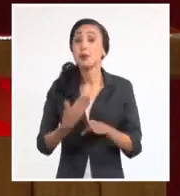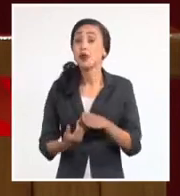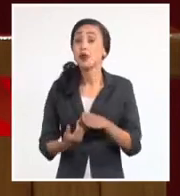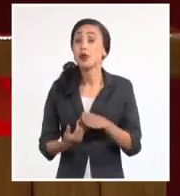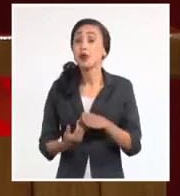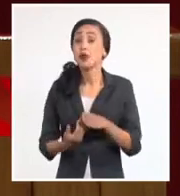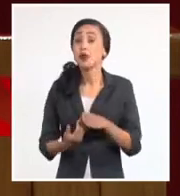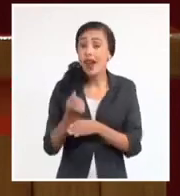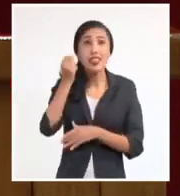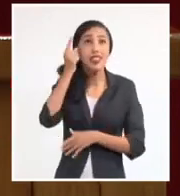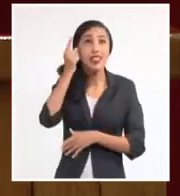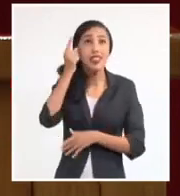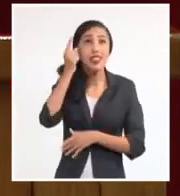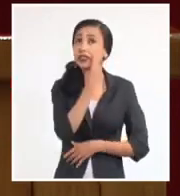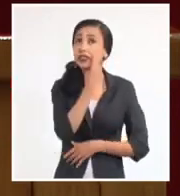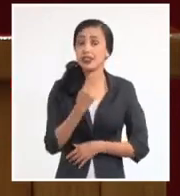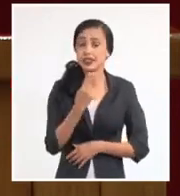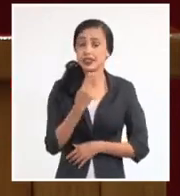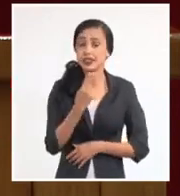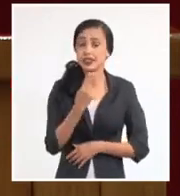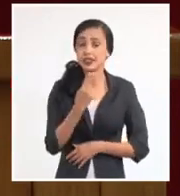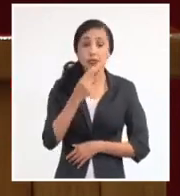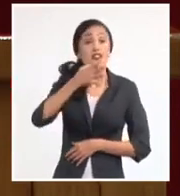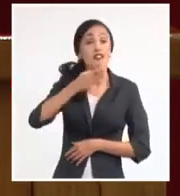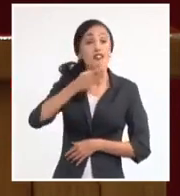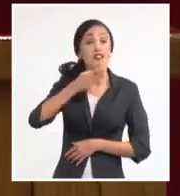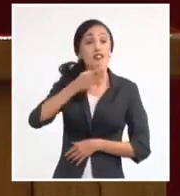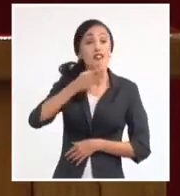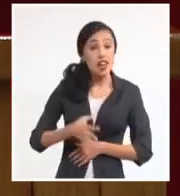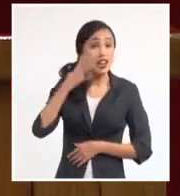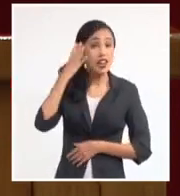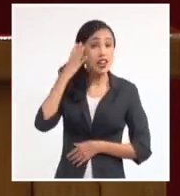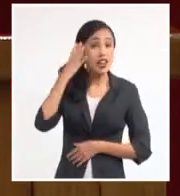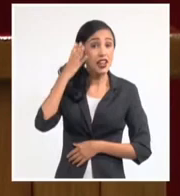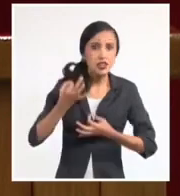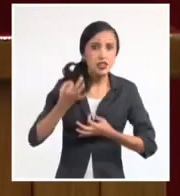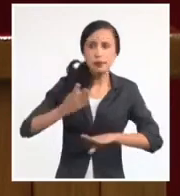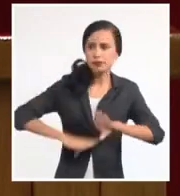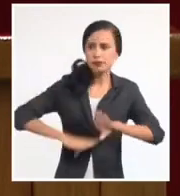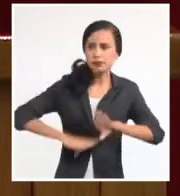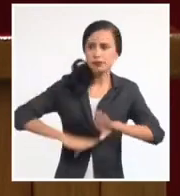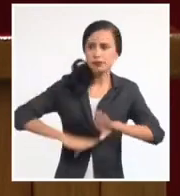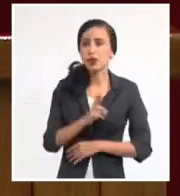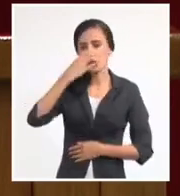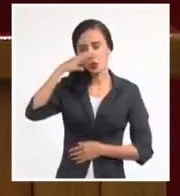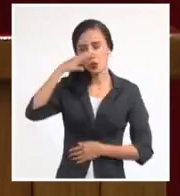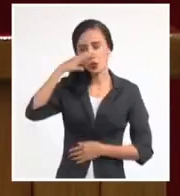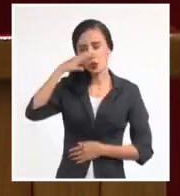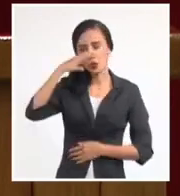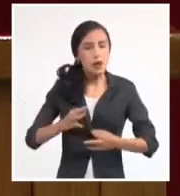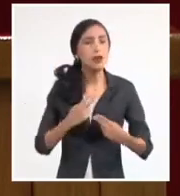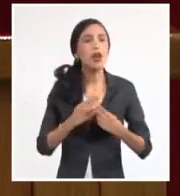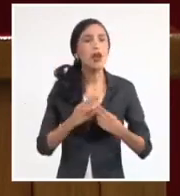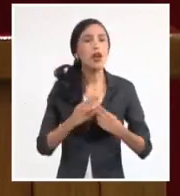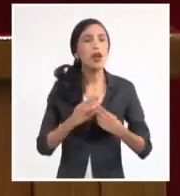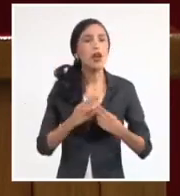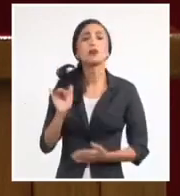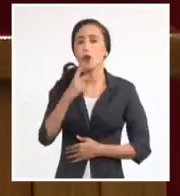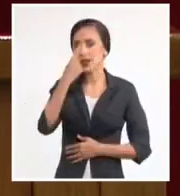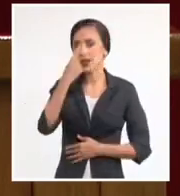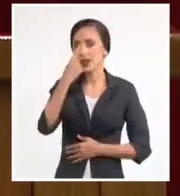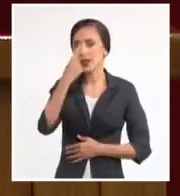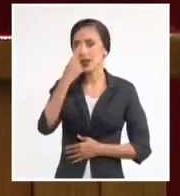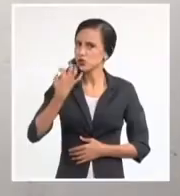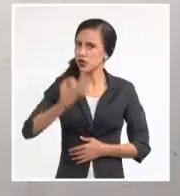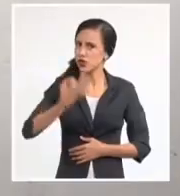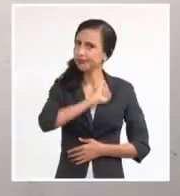del centenario, Fidel y Raúl a la vanguardia y en cada acto el compromiso del Che. Hasta la victoria,